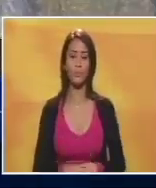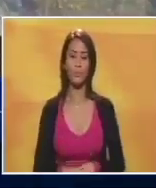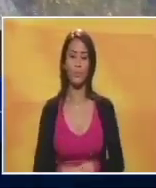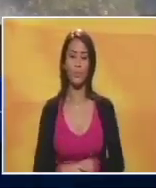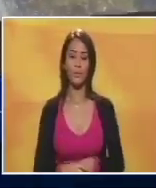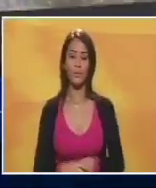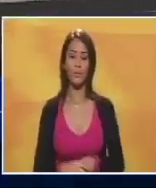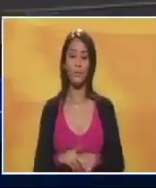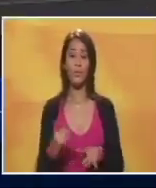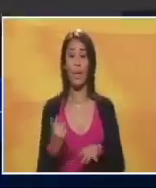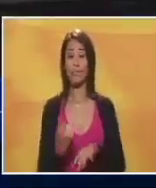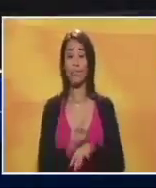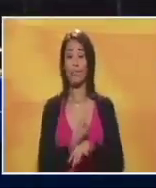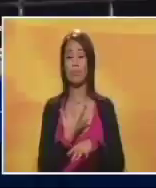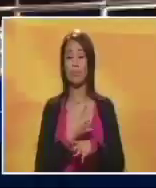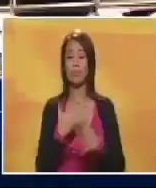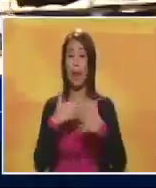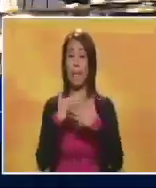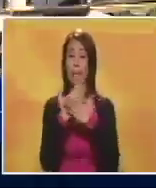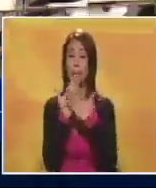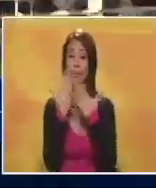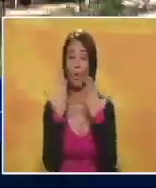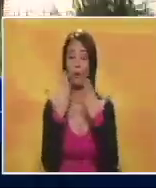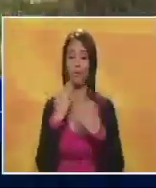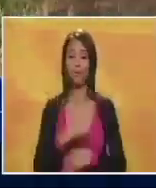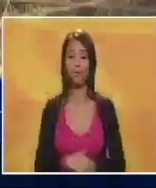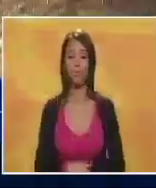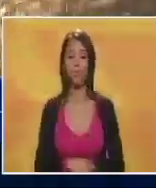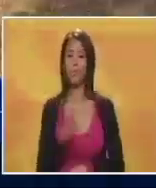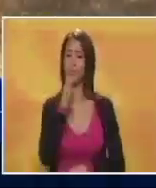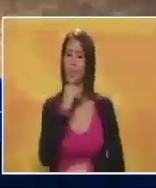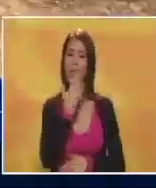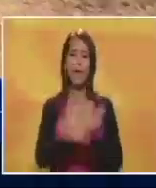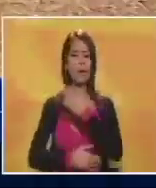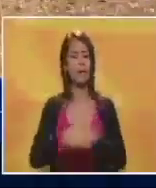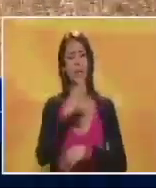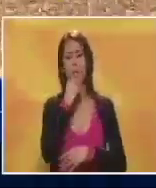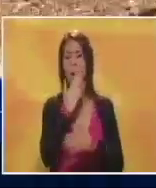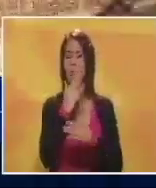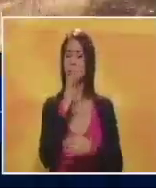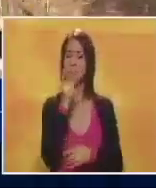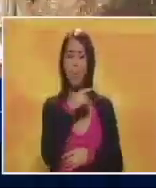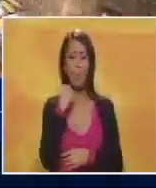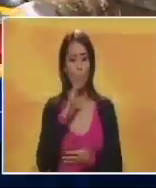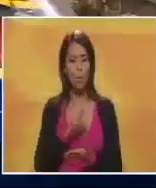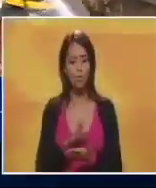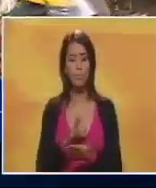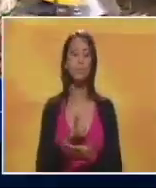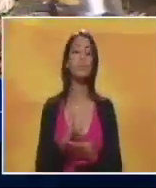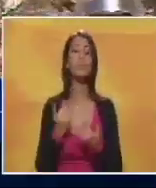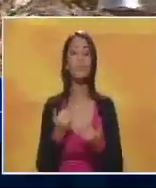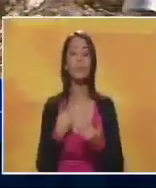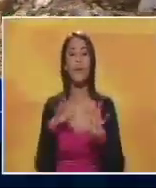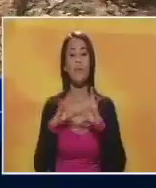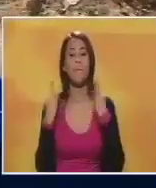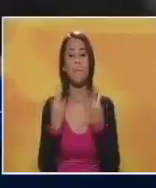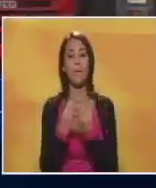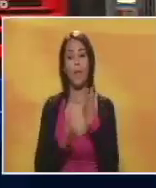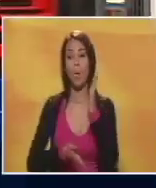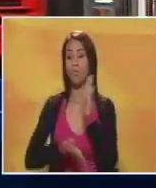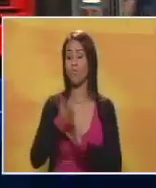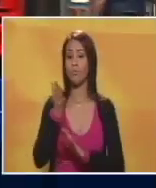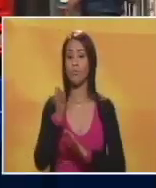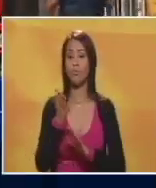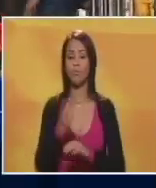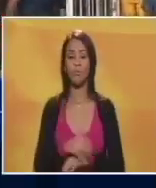hasta altas horas de la madrugada. No se reportaron heridos o fallecidos, pues en el momento se desalojaron las familias alrededor y